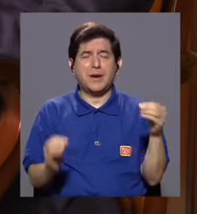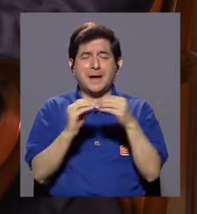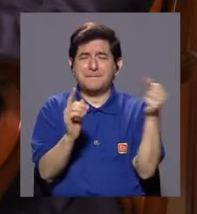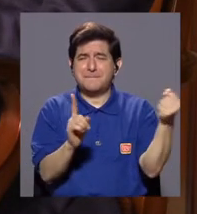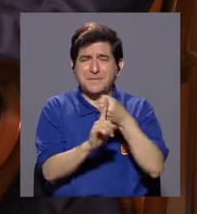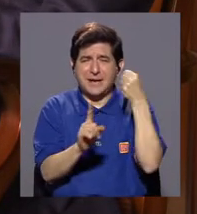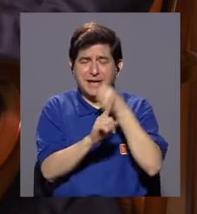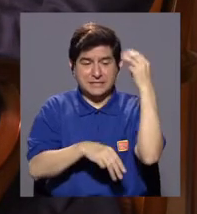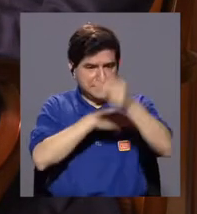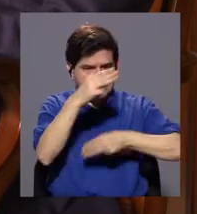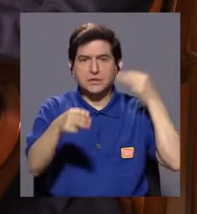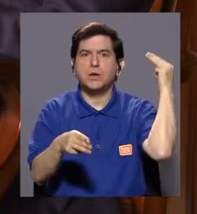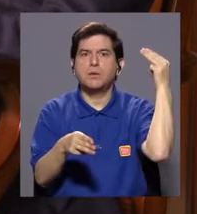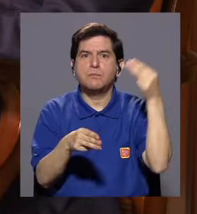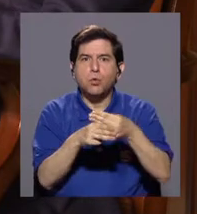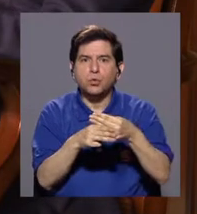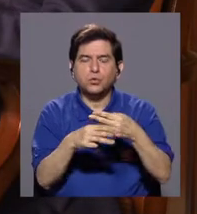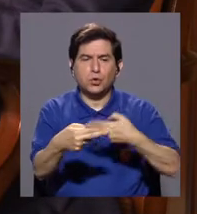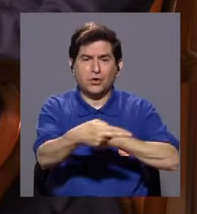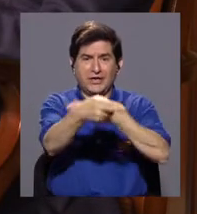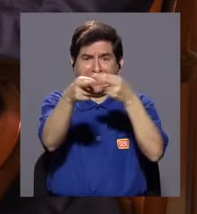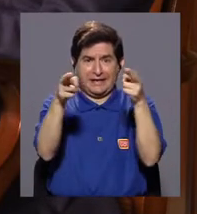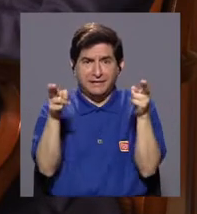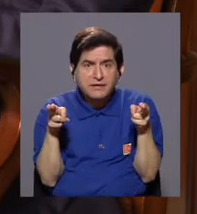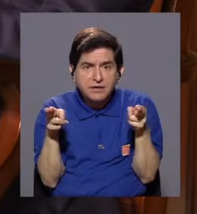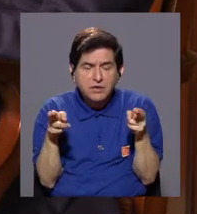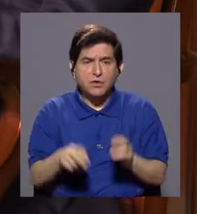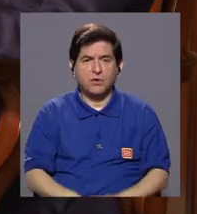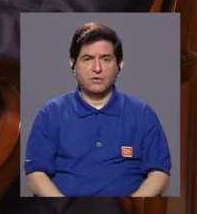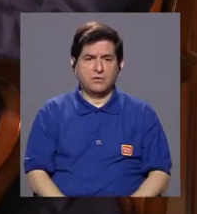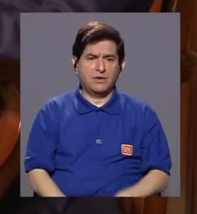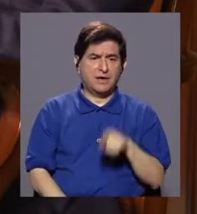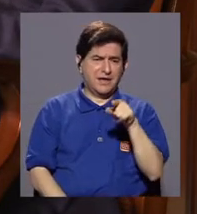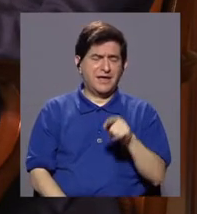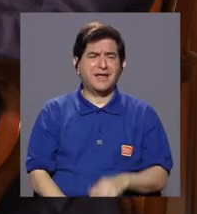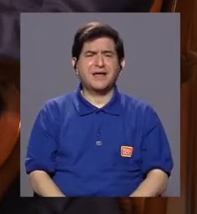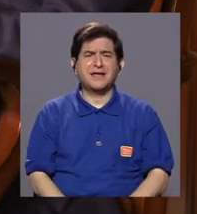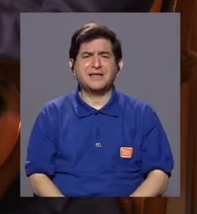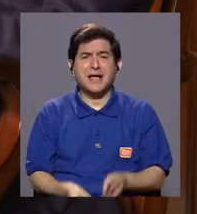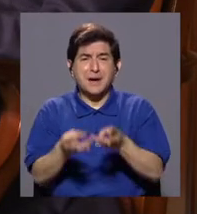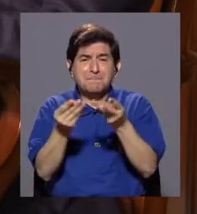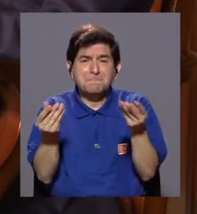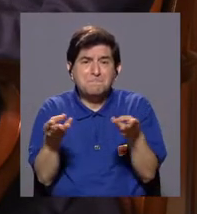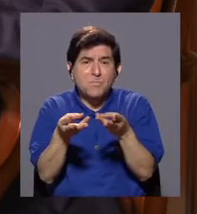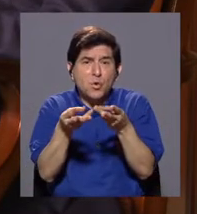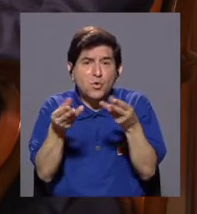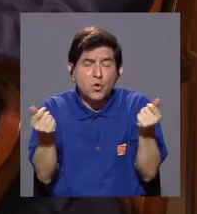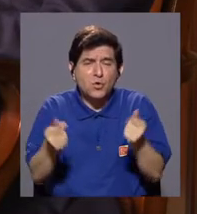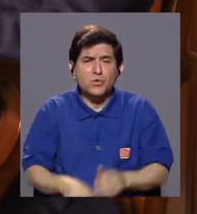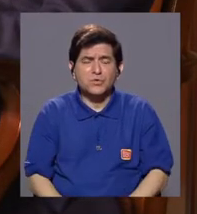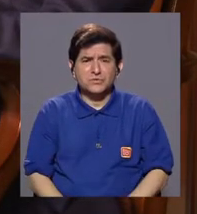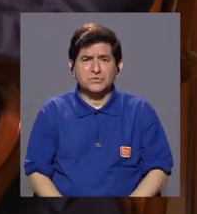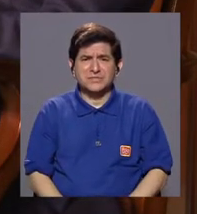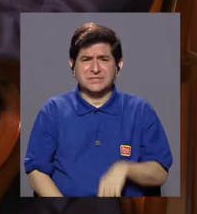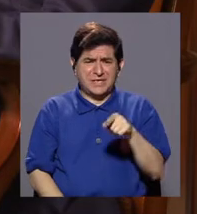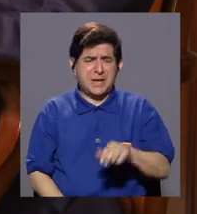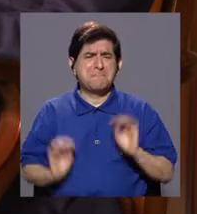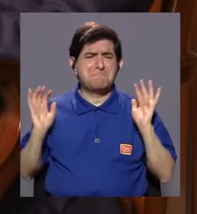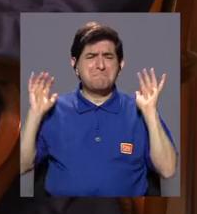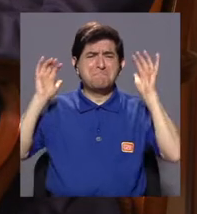más violentas del mundo, una región que provoca, que produce